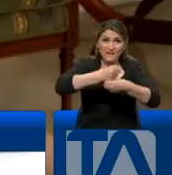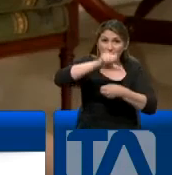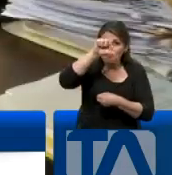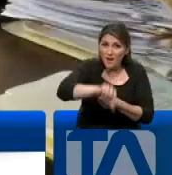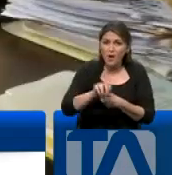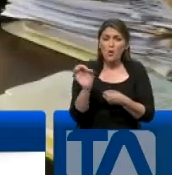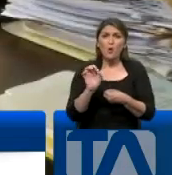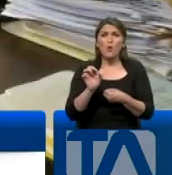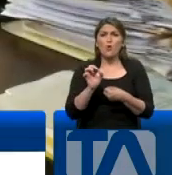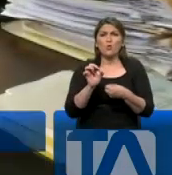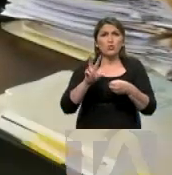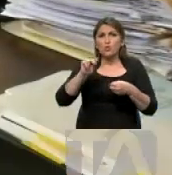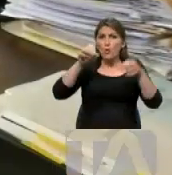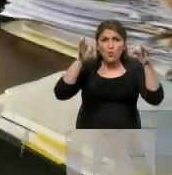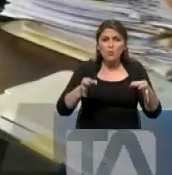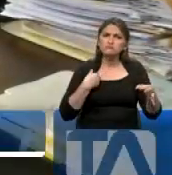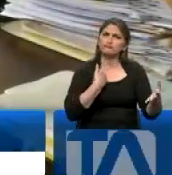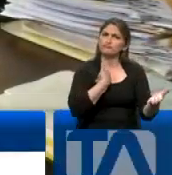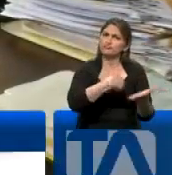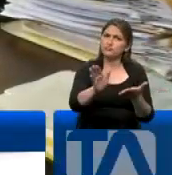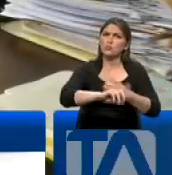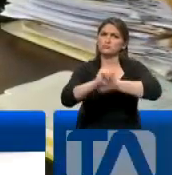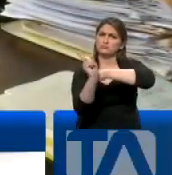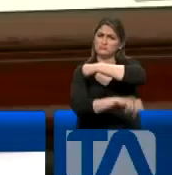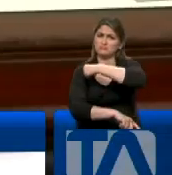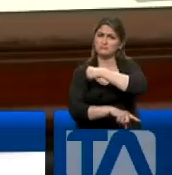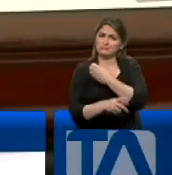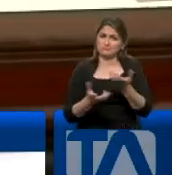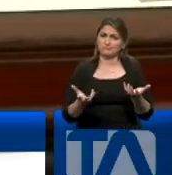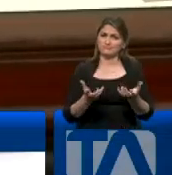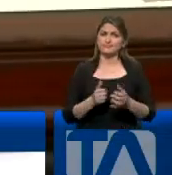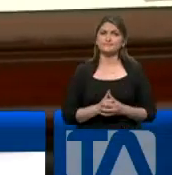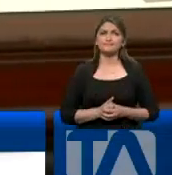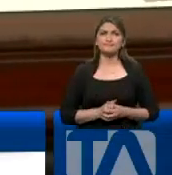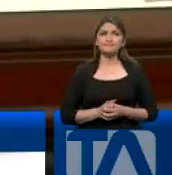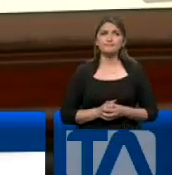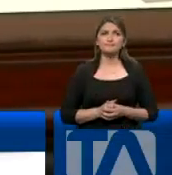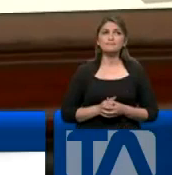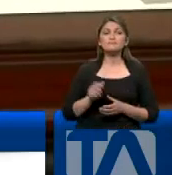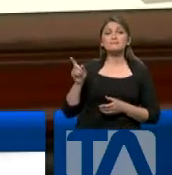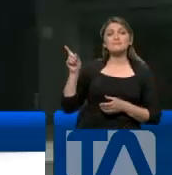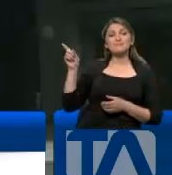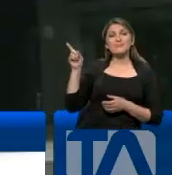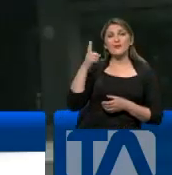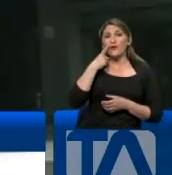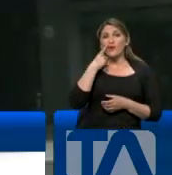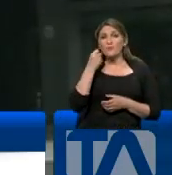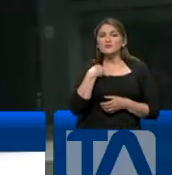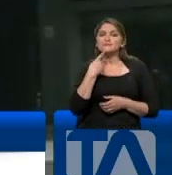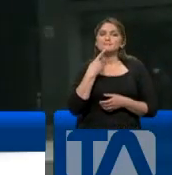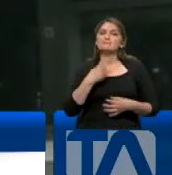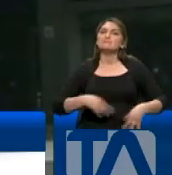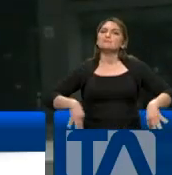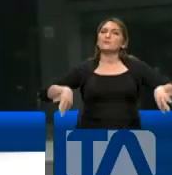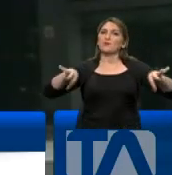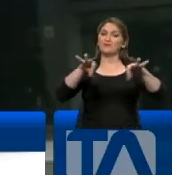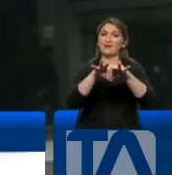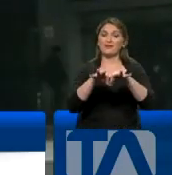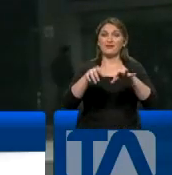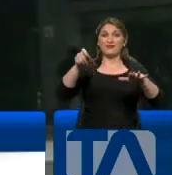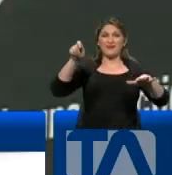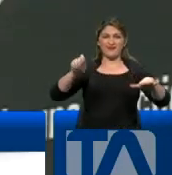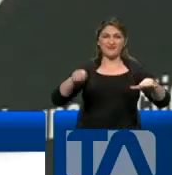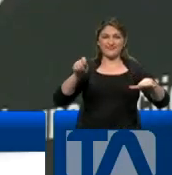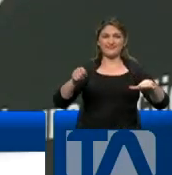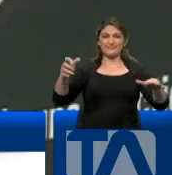los delitos. Por su parte, Vladimiro Álvarez, quien integra el comité que evalúa a la Corte Nacional de Justicia, asegura que se ha sugerido al Consejo de la